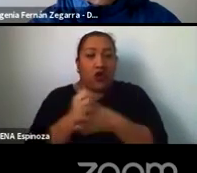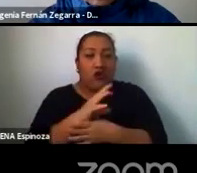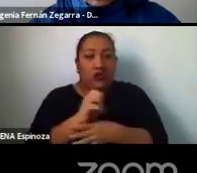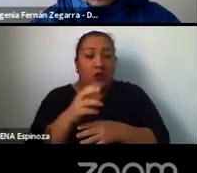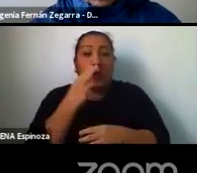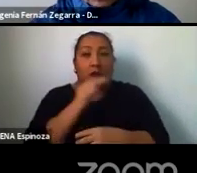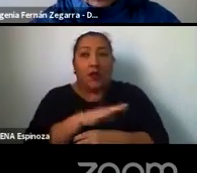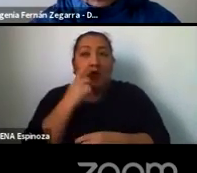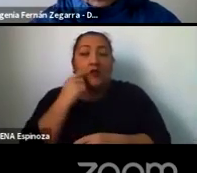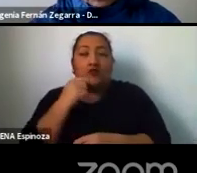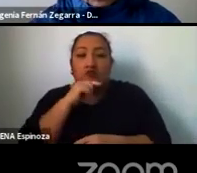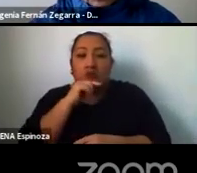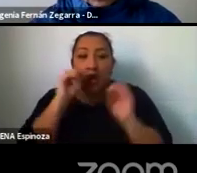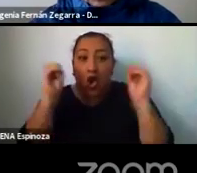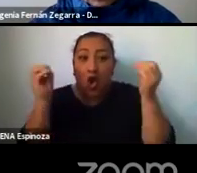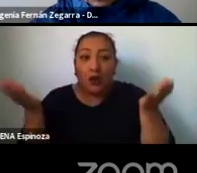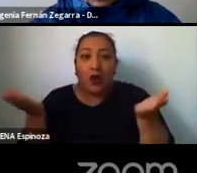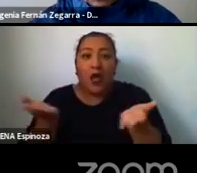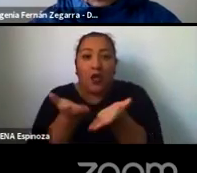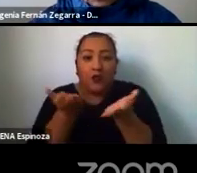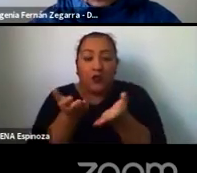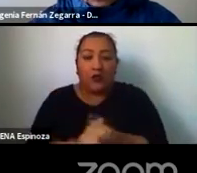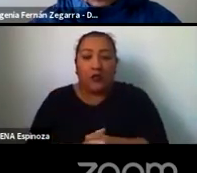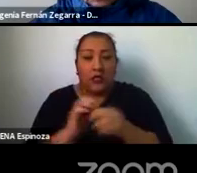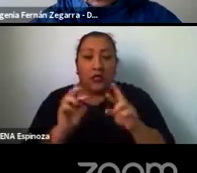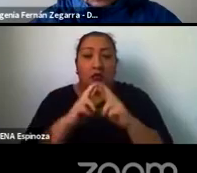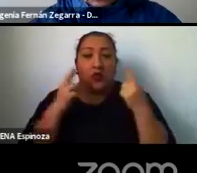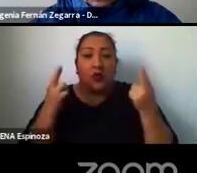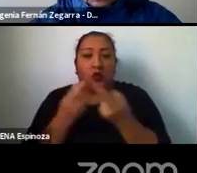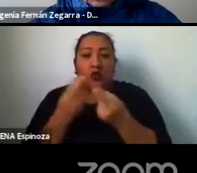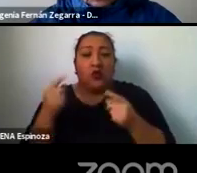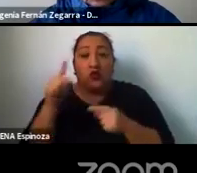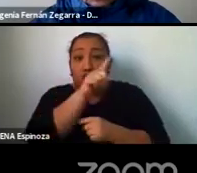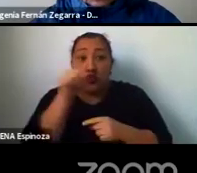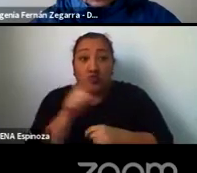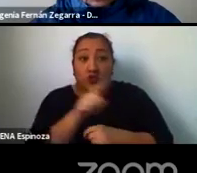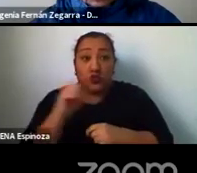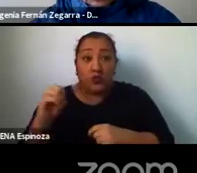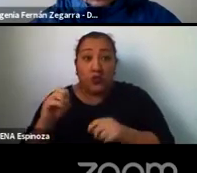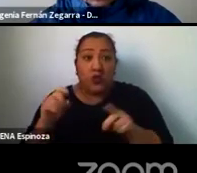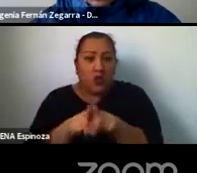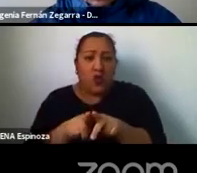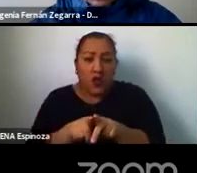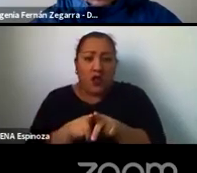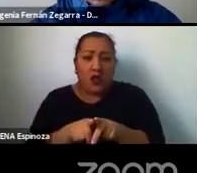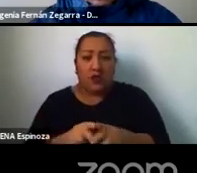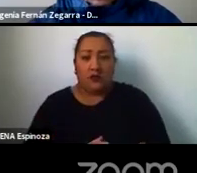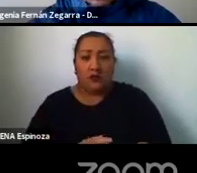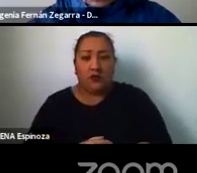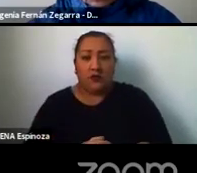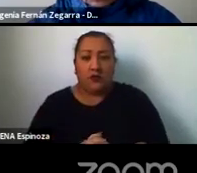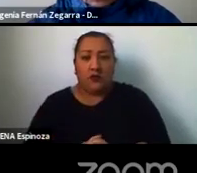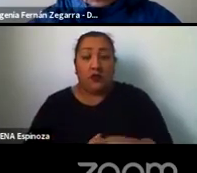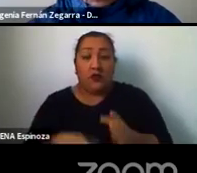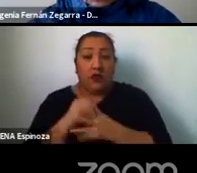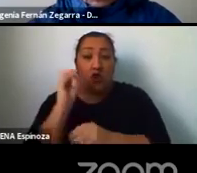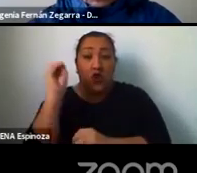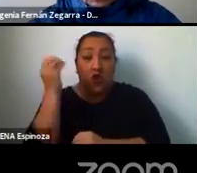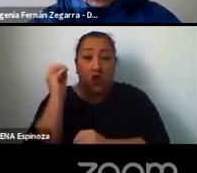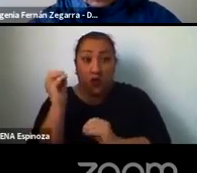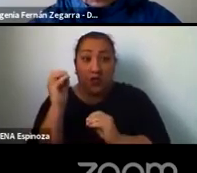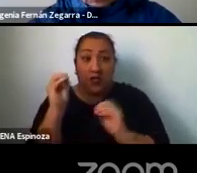Niños, Niñas y Adolescentes, quienes nos reunimos en un Zoom muy parecido a este, y los adolescentes